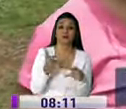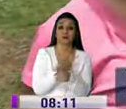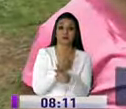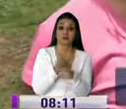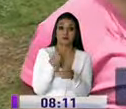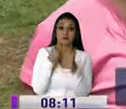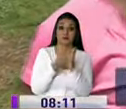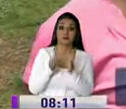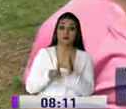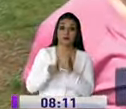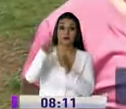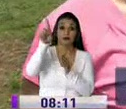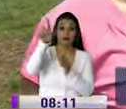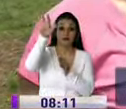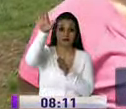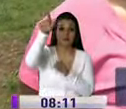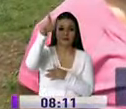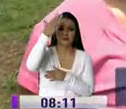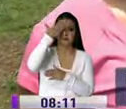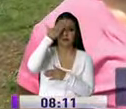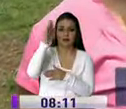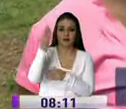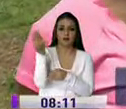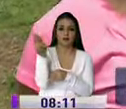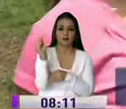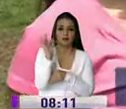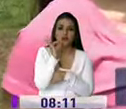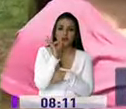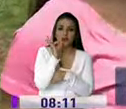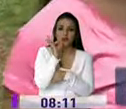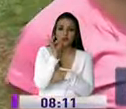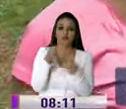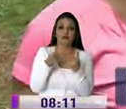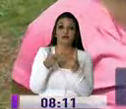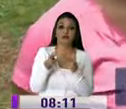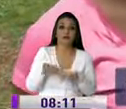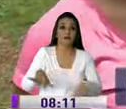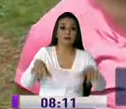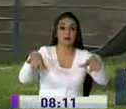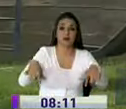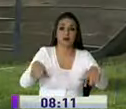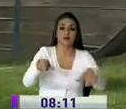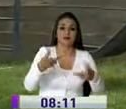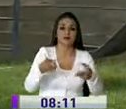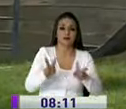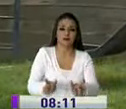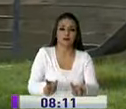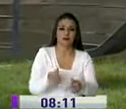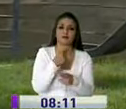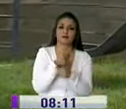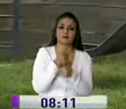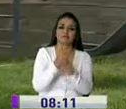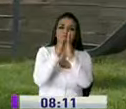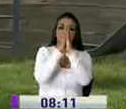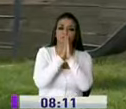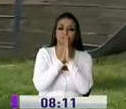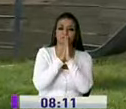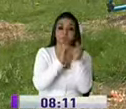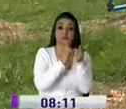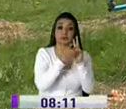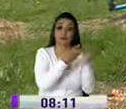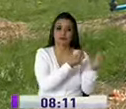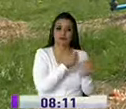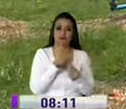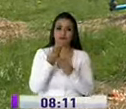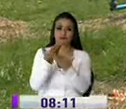arriba sabemos que hay chicos que consumen, igual en las canchas de allá. Extendemos entonces la petición de los vecinos del sector